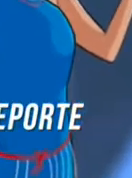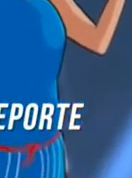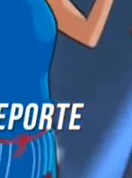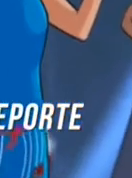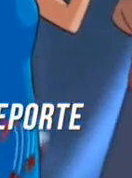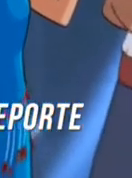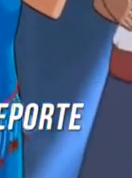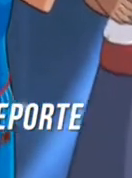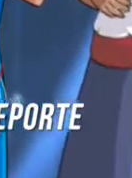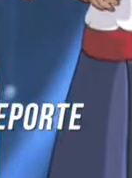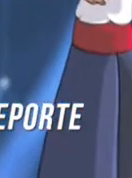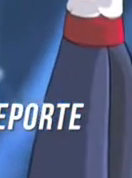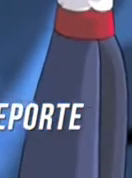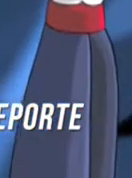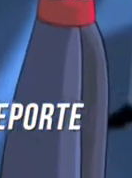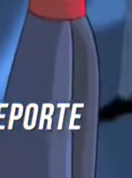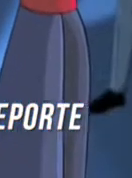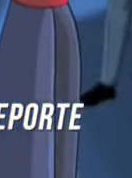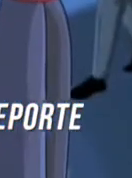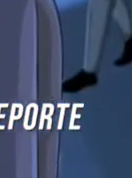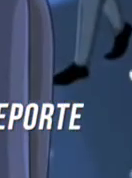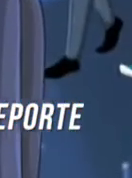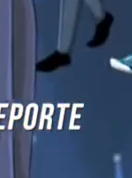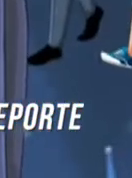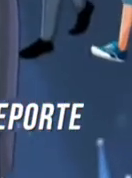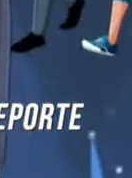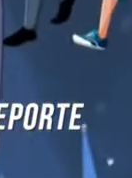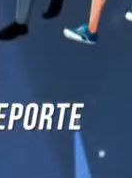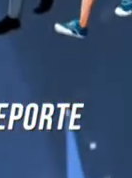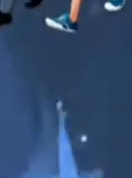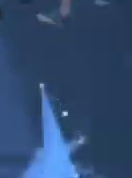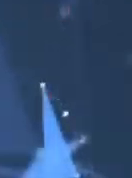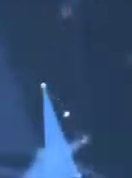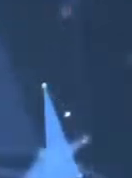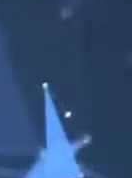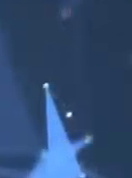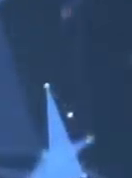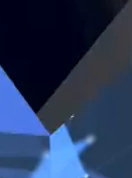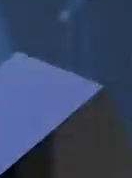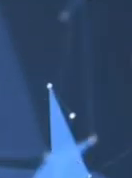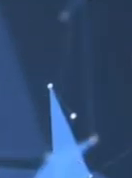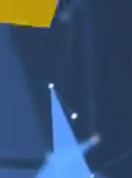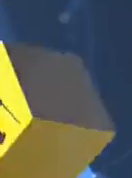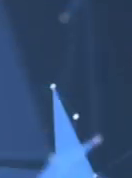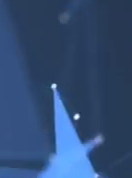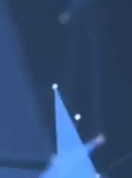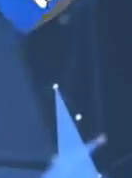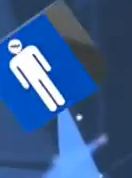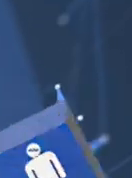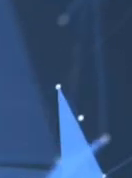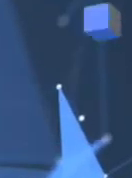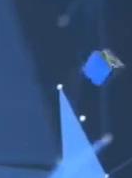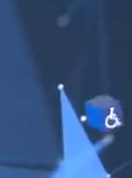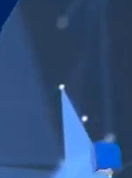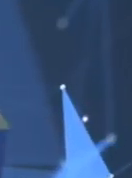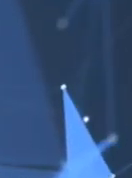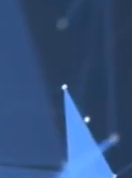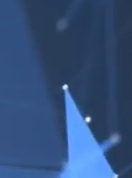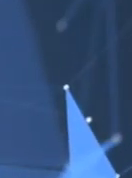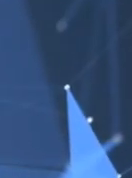más para las personas con discapacidad y sus familias porque la discapacidad es parte de la